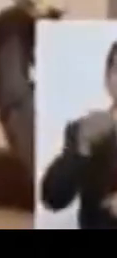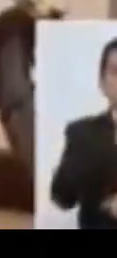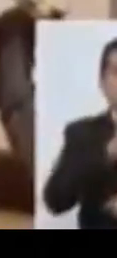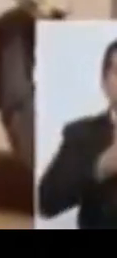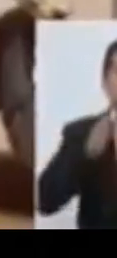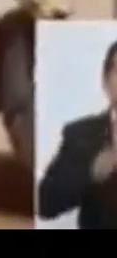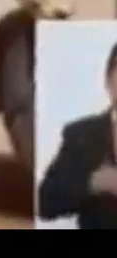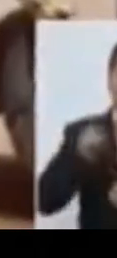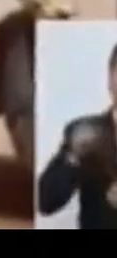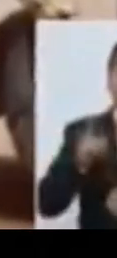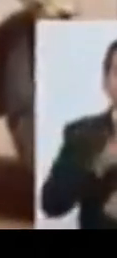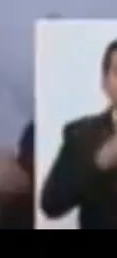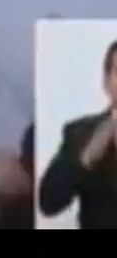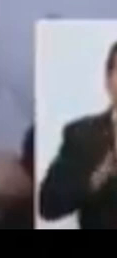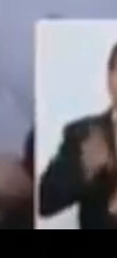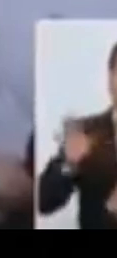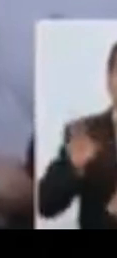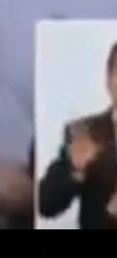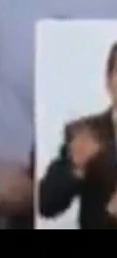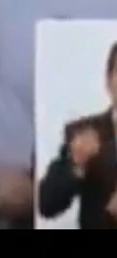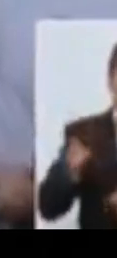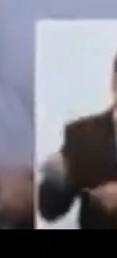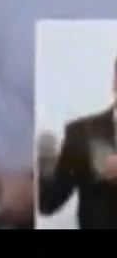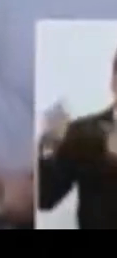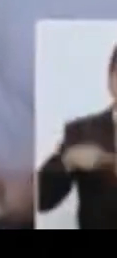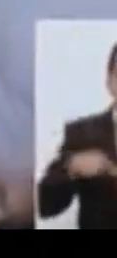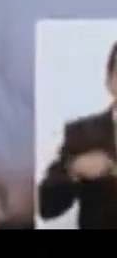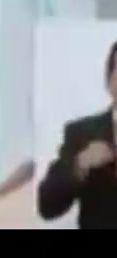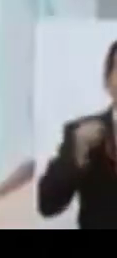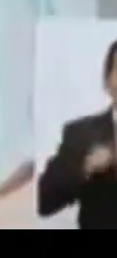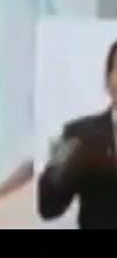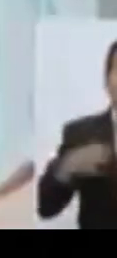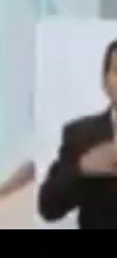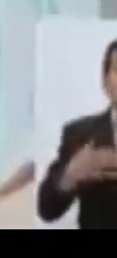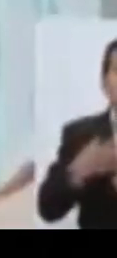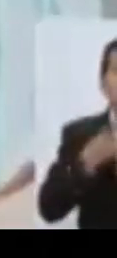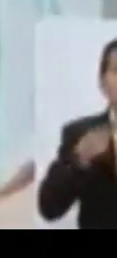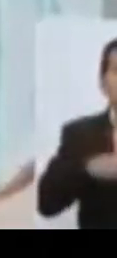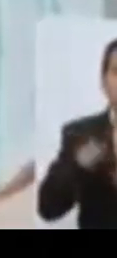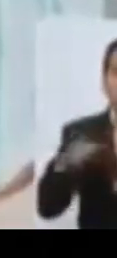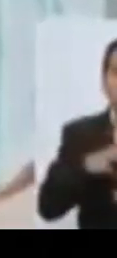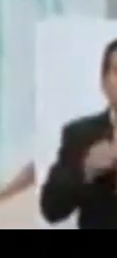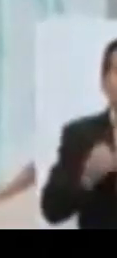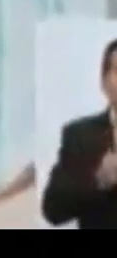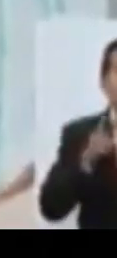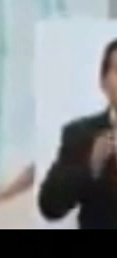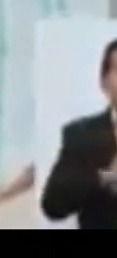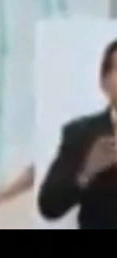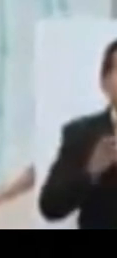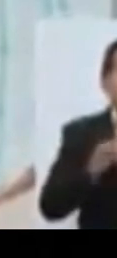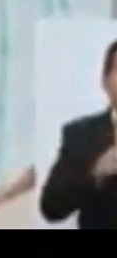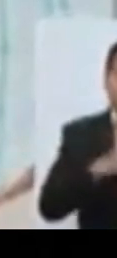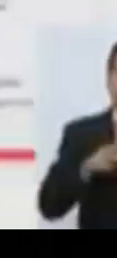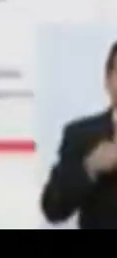gobernador o como sus diputados, no intentaron llegar a apersonarse o adherirse a la denuncia de los ítems fantasma. ¿Saben por